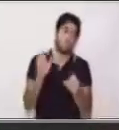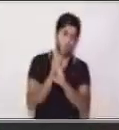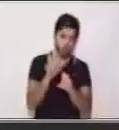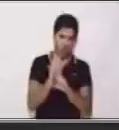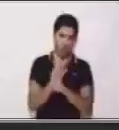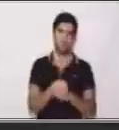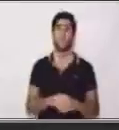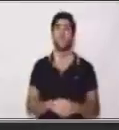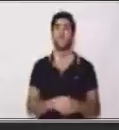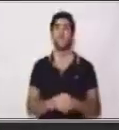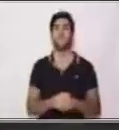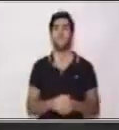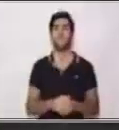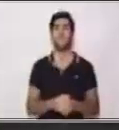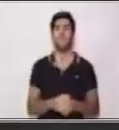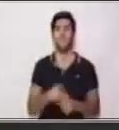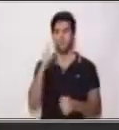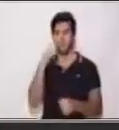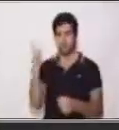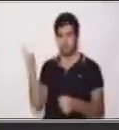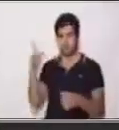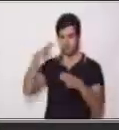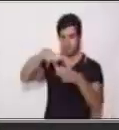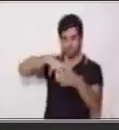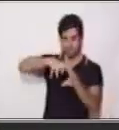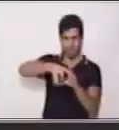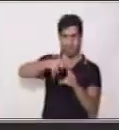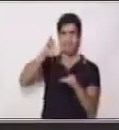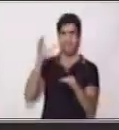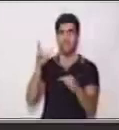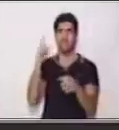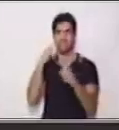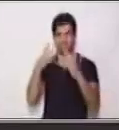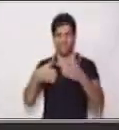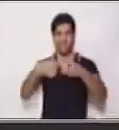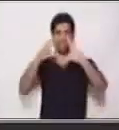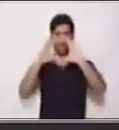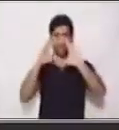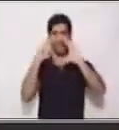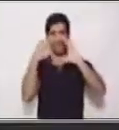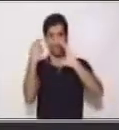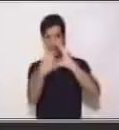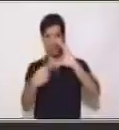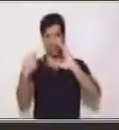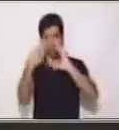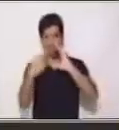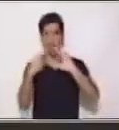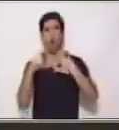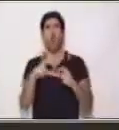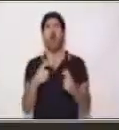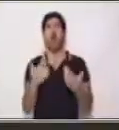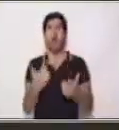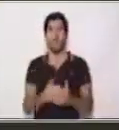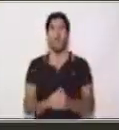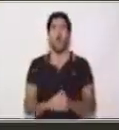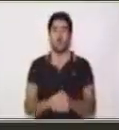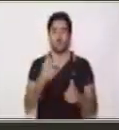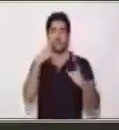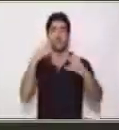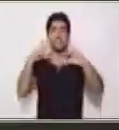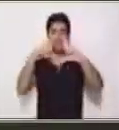ejemplo, tenemos acá este cilindro. Podemos ver este cilindro que tenemos acá. ¿Cómo se forma un cilindro? Con